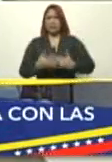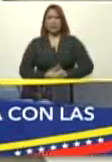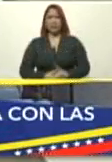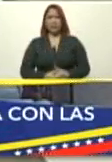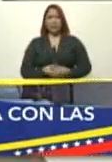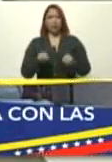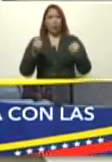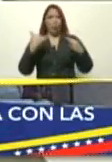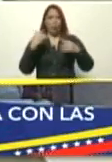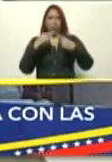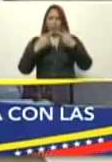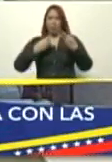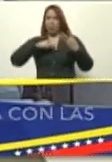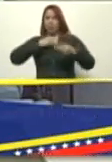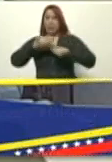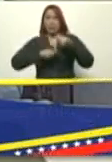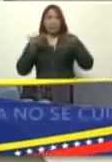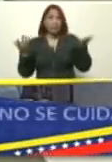¿Cuántas cosas hemos hecho?